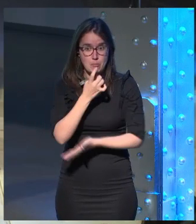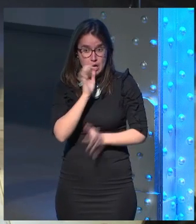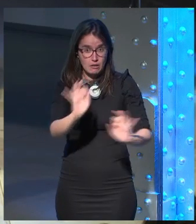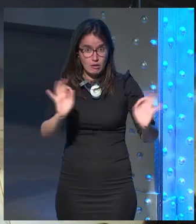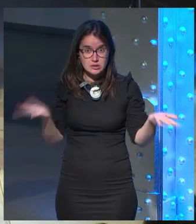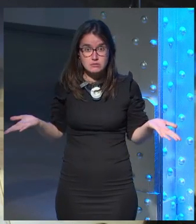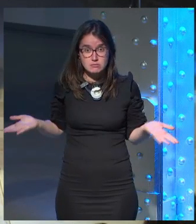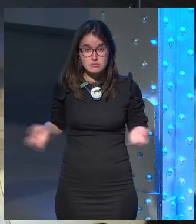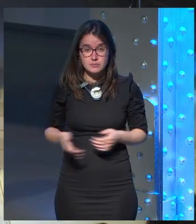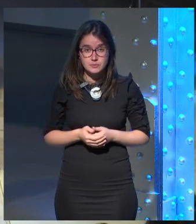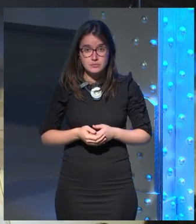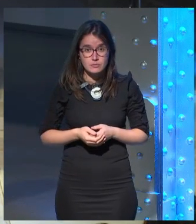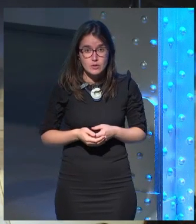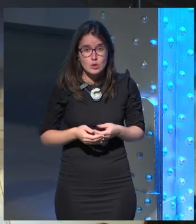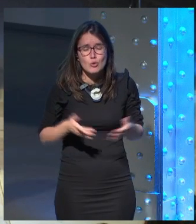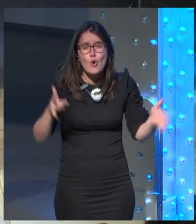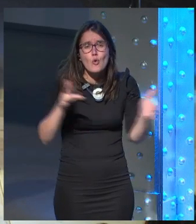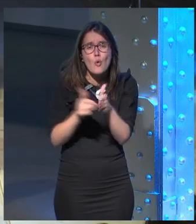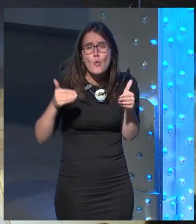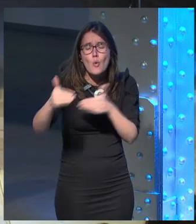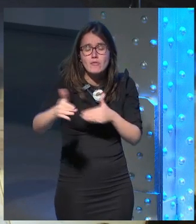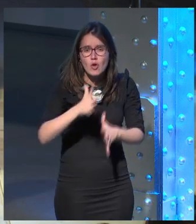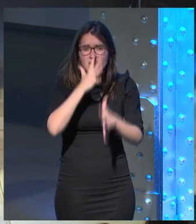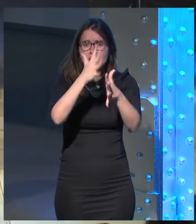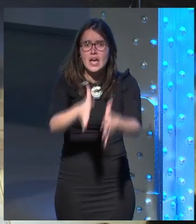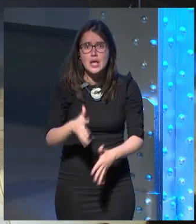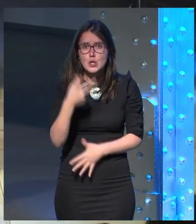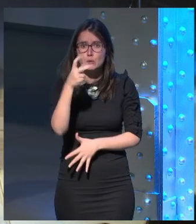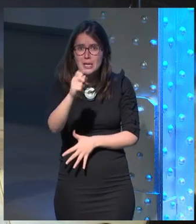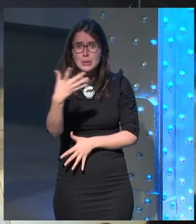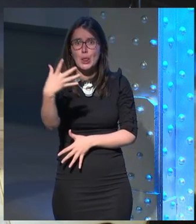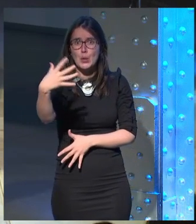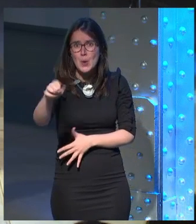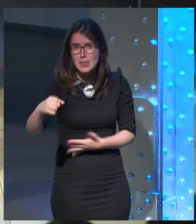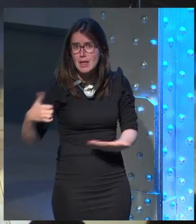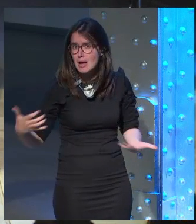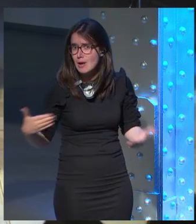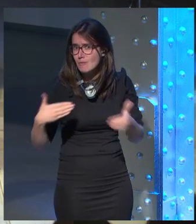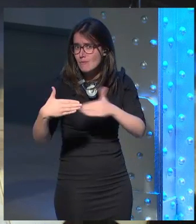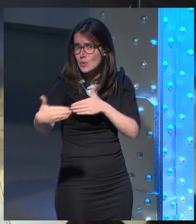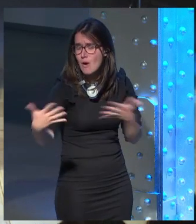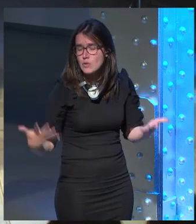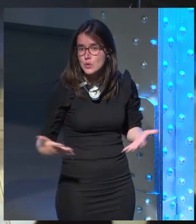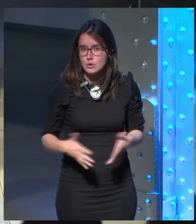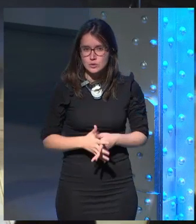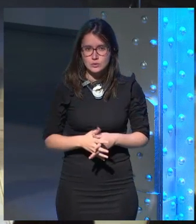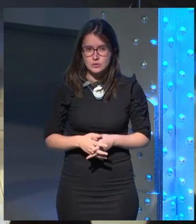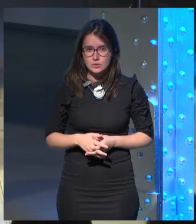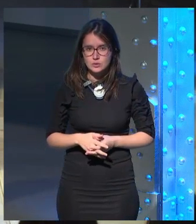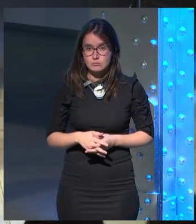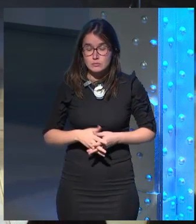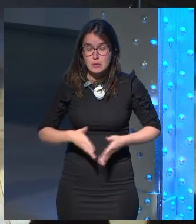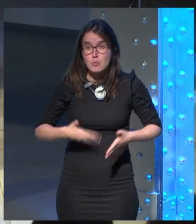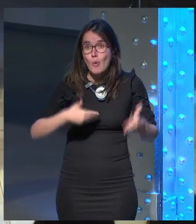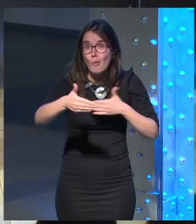que deberíamos hacer. ¿Eso cuándo va a ocurrir? ¿En 10 años? ¿En 20? ¿En 50? Oh, when will it happen? ¿Que